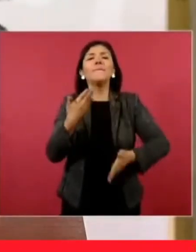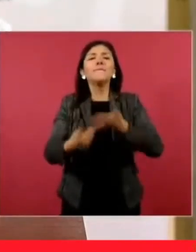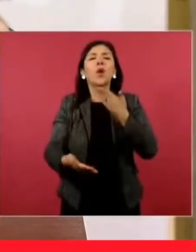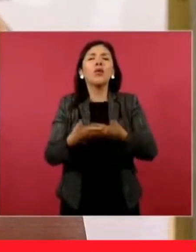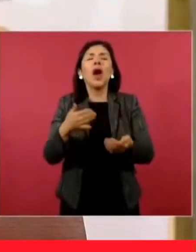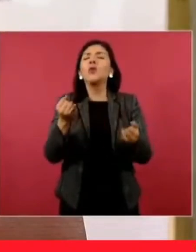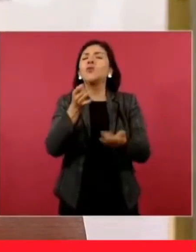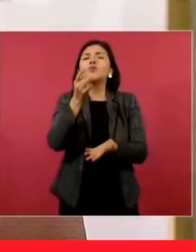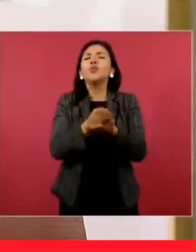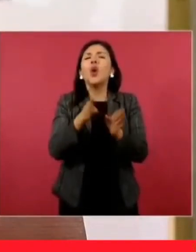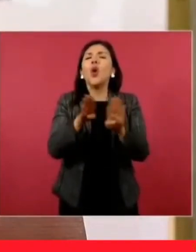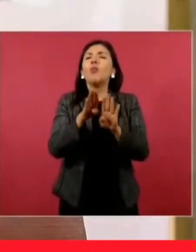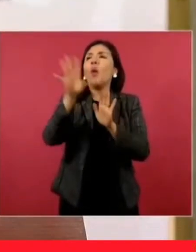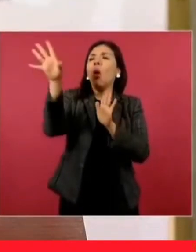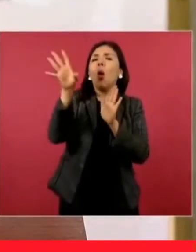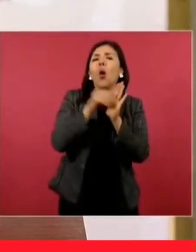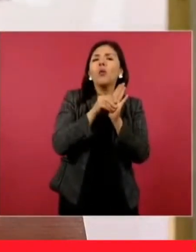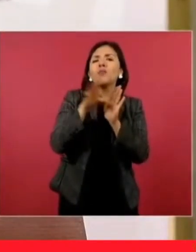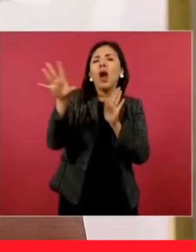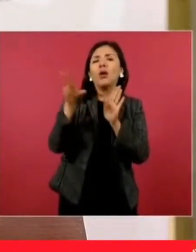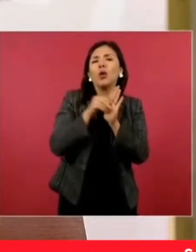copian